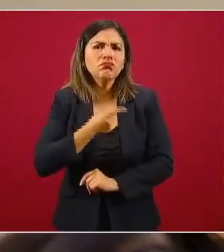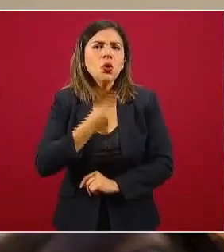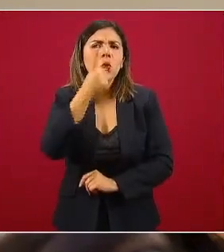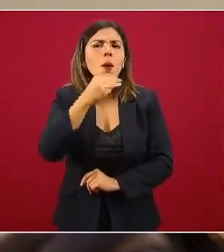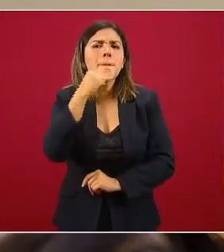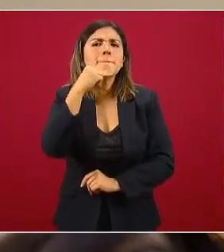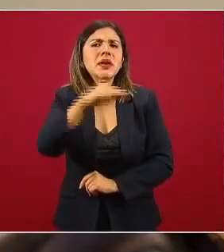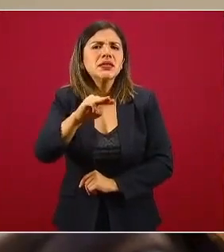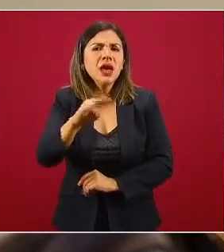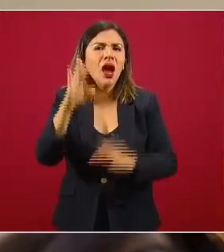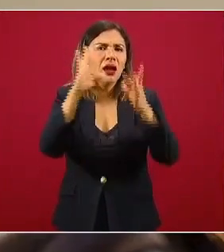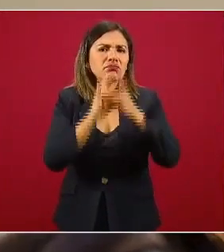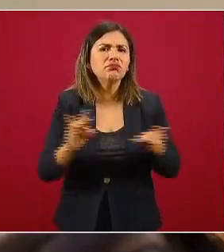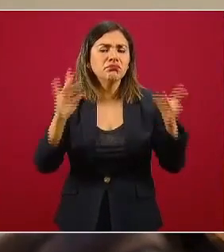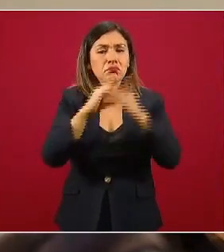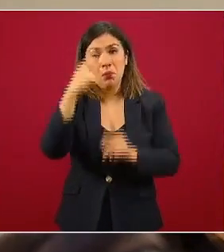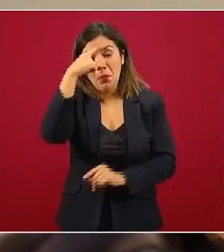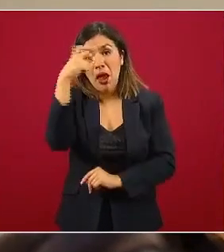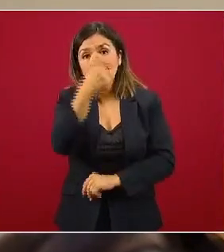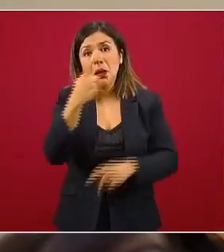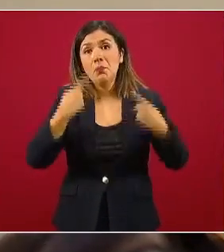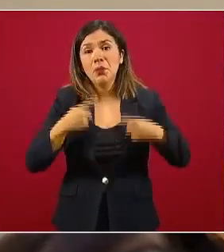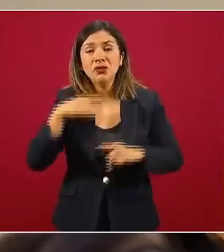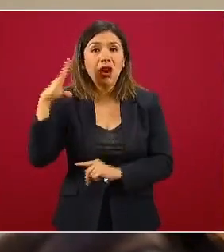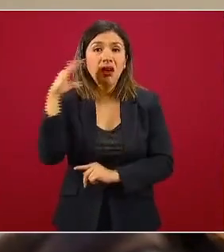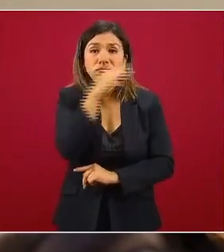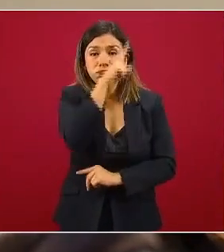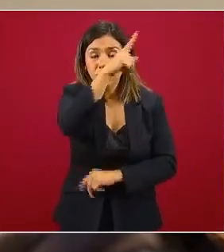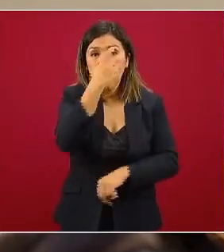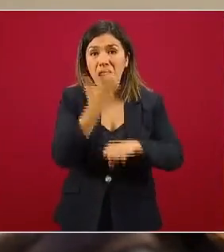los afroamericanos en Estados Unidos,